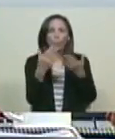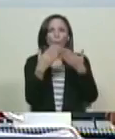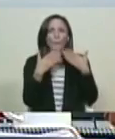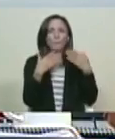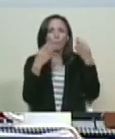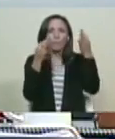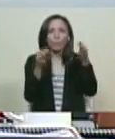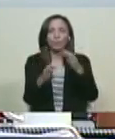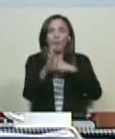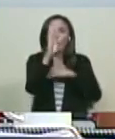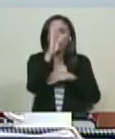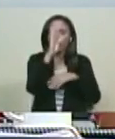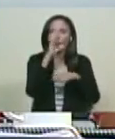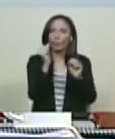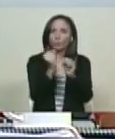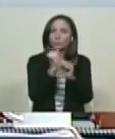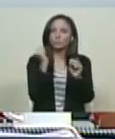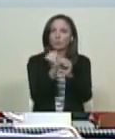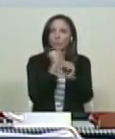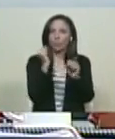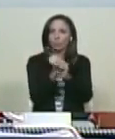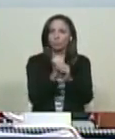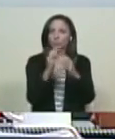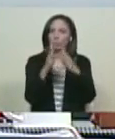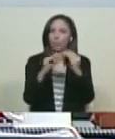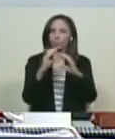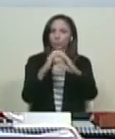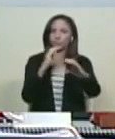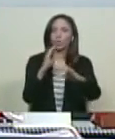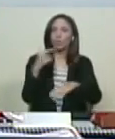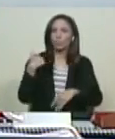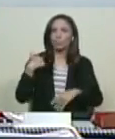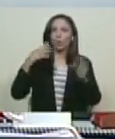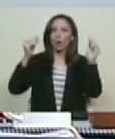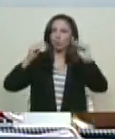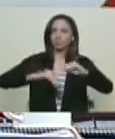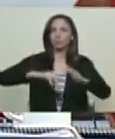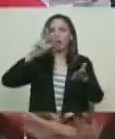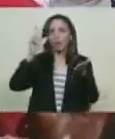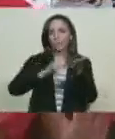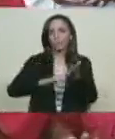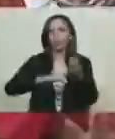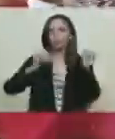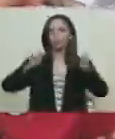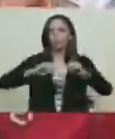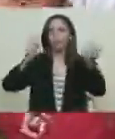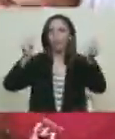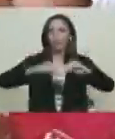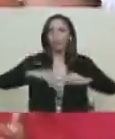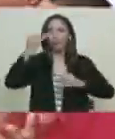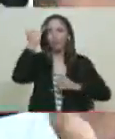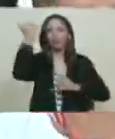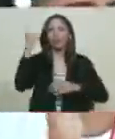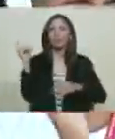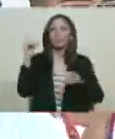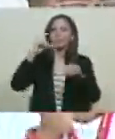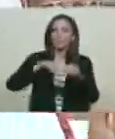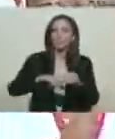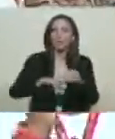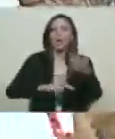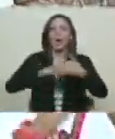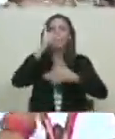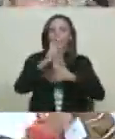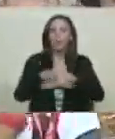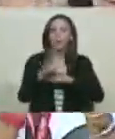del Banco de los Transportistas del país, porque yo estoy de acuerdo con esa idea. Y quiero incorporarla al plan de la